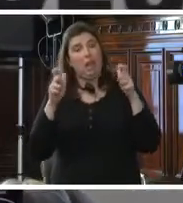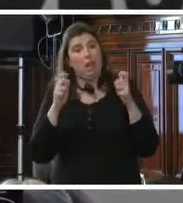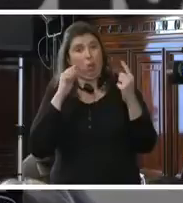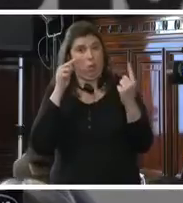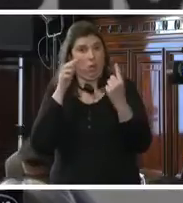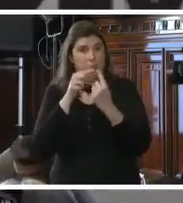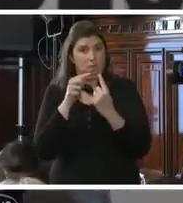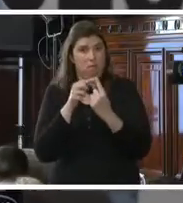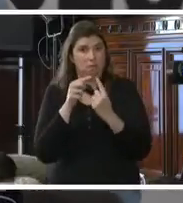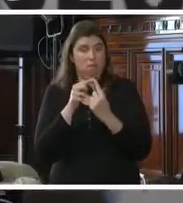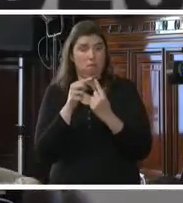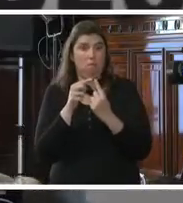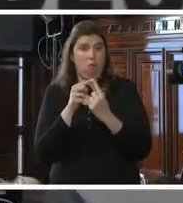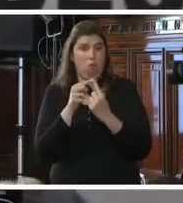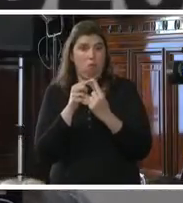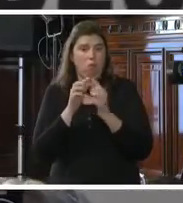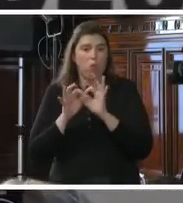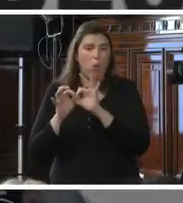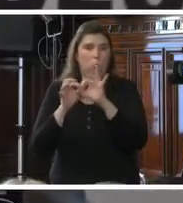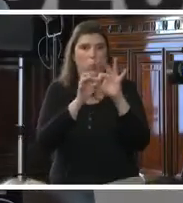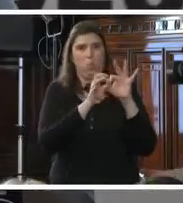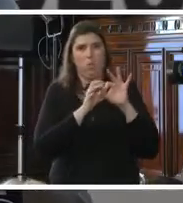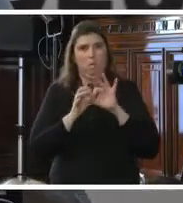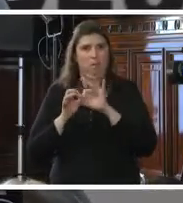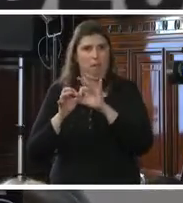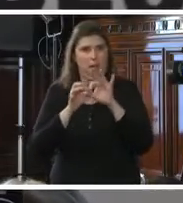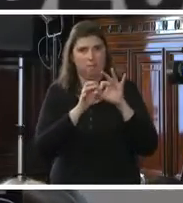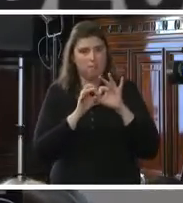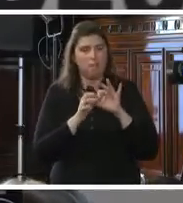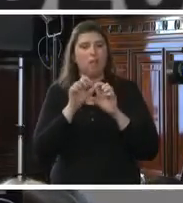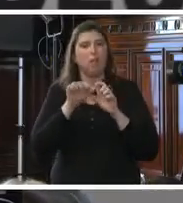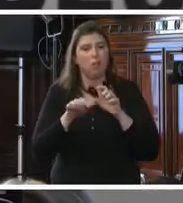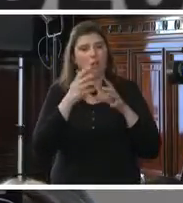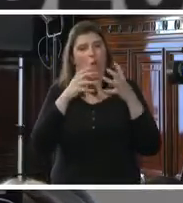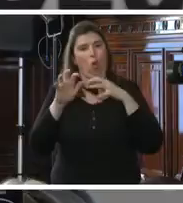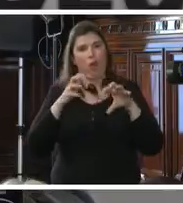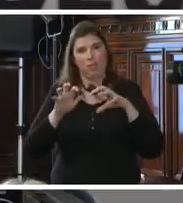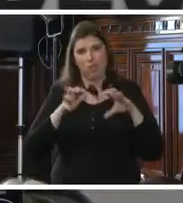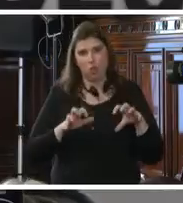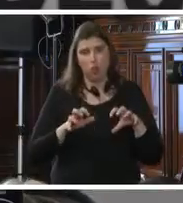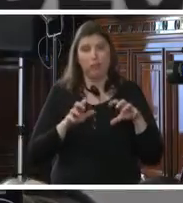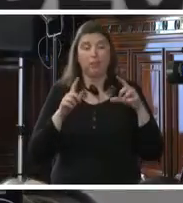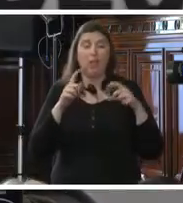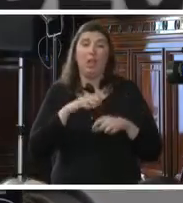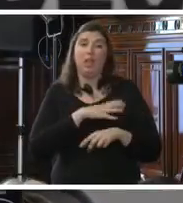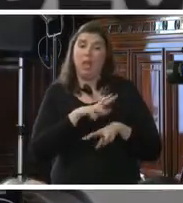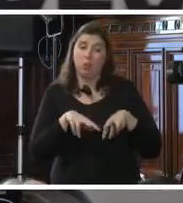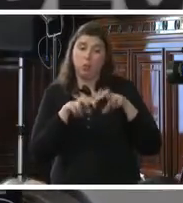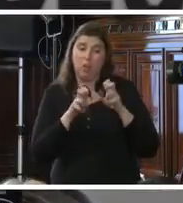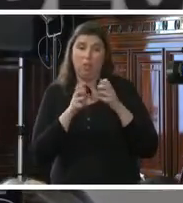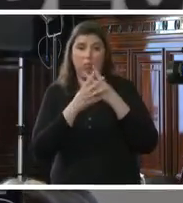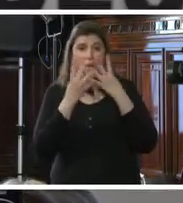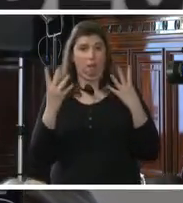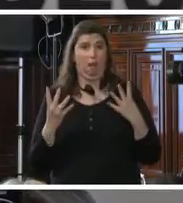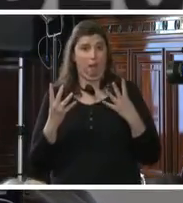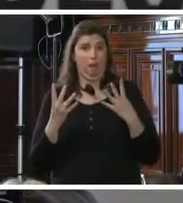propósito de unidad de las organizaciones de la sociedad civil, para